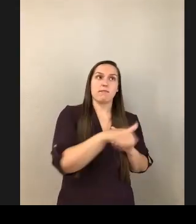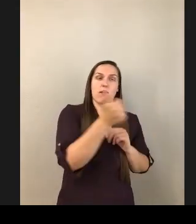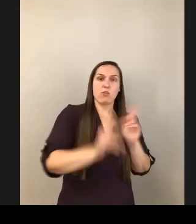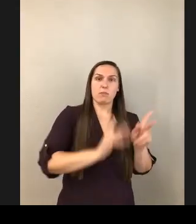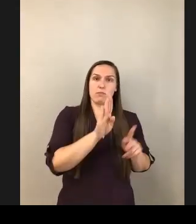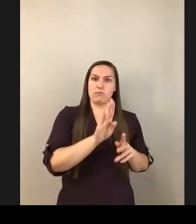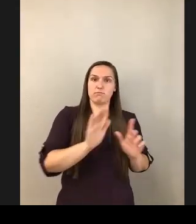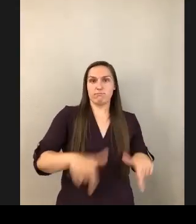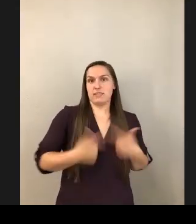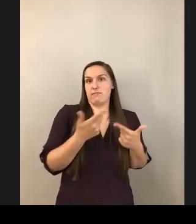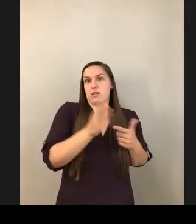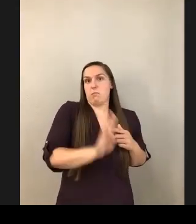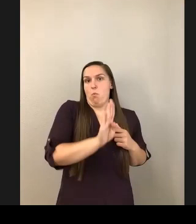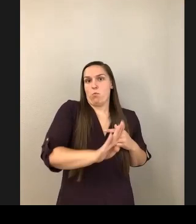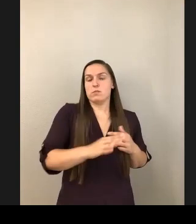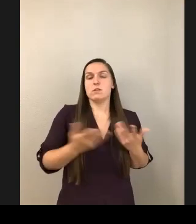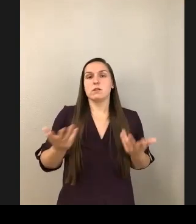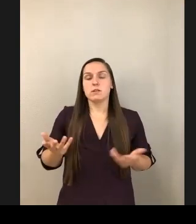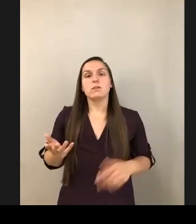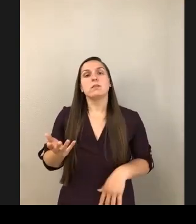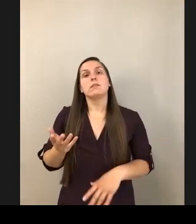más grande de desconfianza.